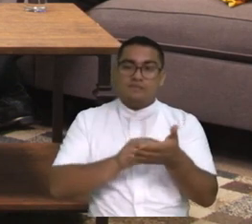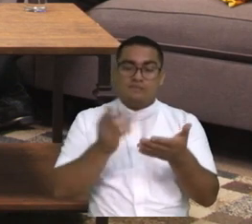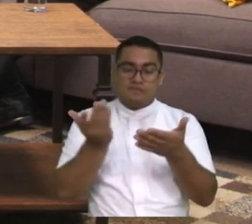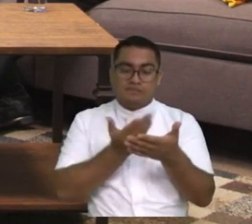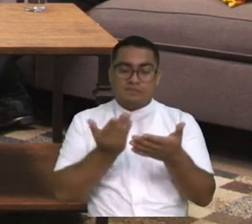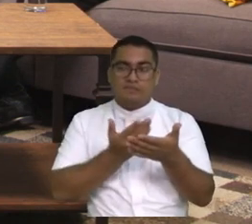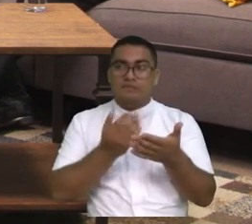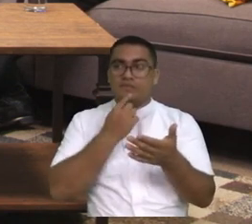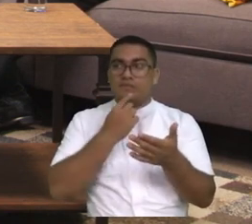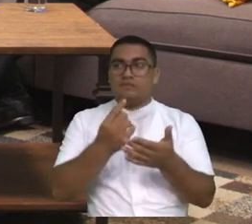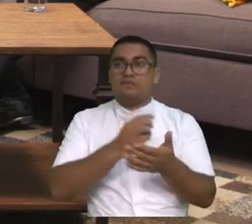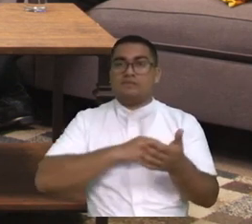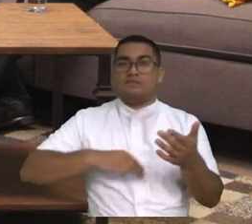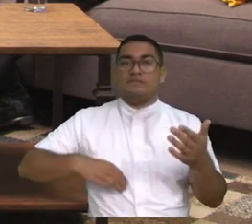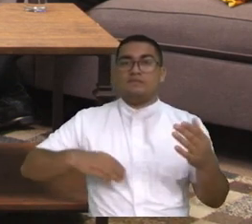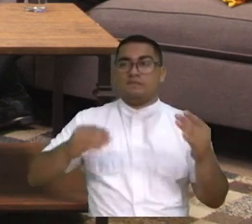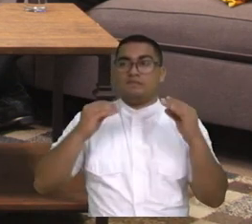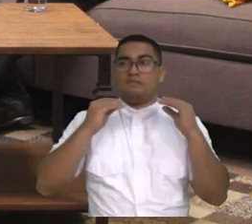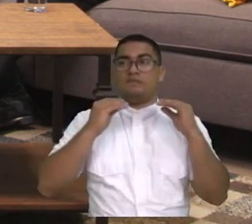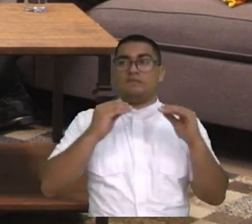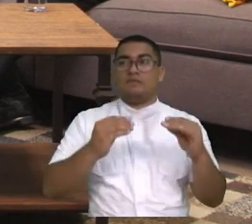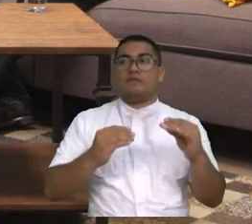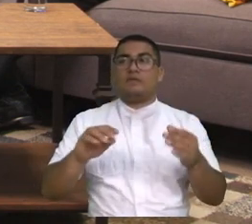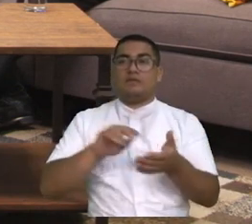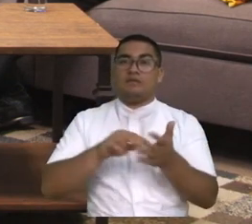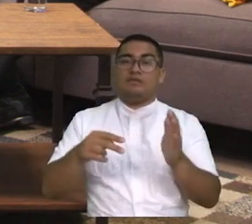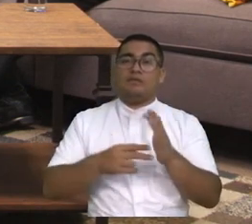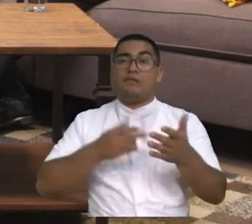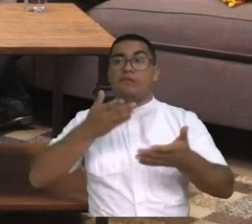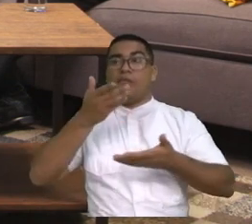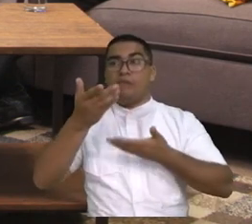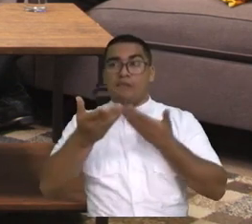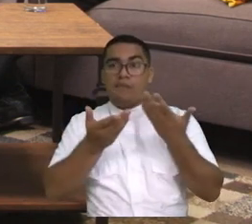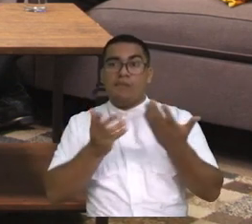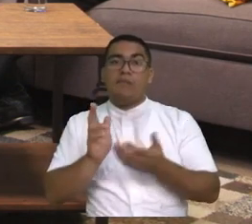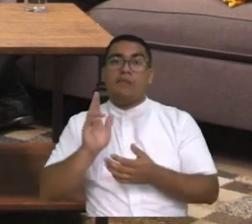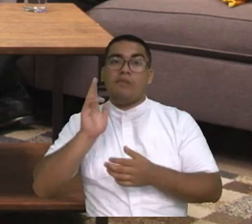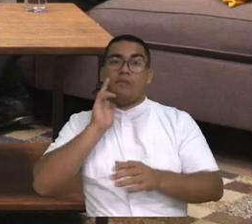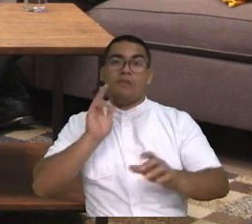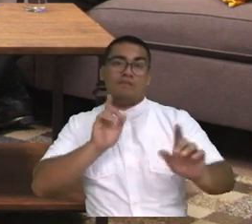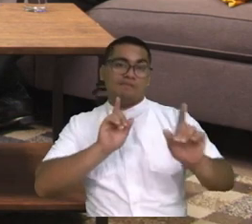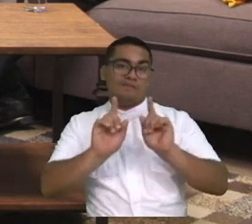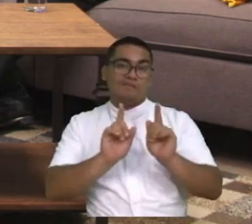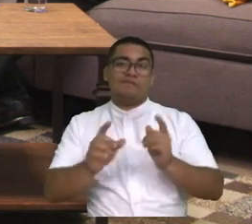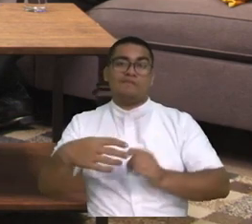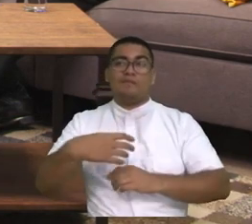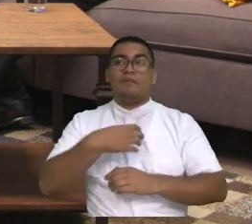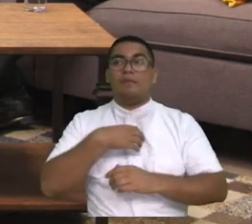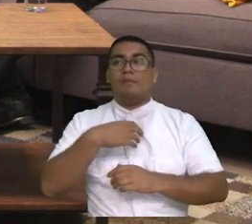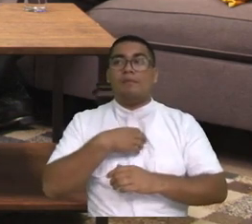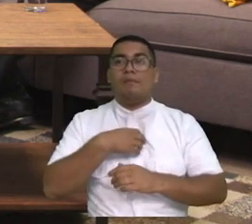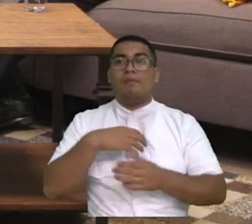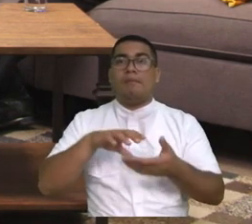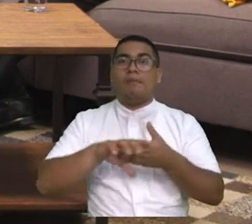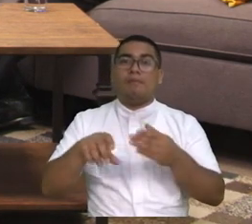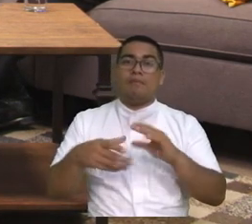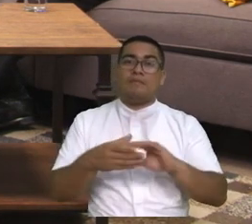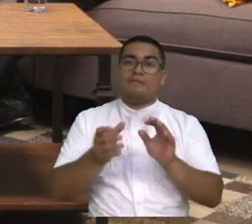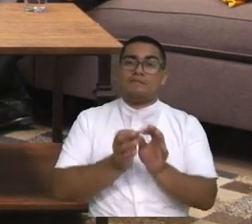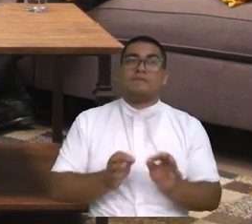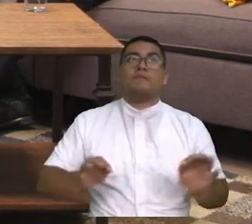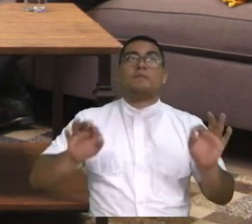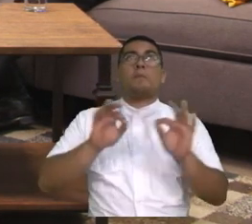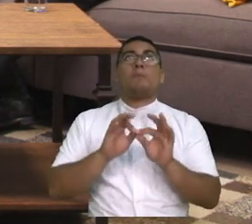mientras como el Ministerio de Educación hagamos concursos de declamación, de caracterización de los poemas y cuentos más emblemáticos.